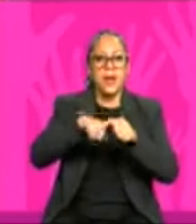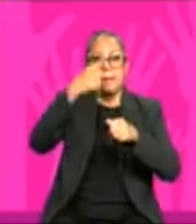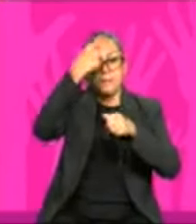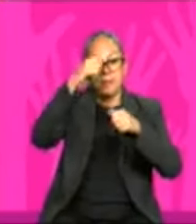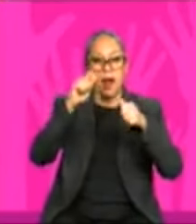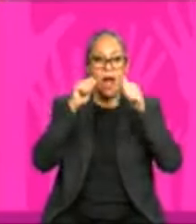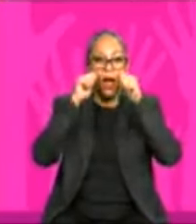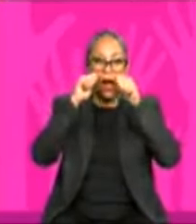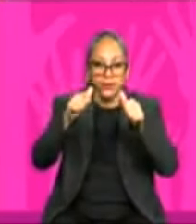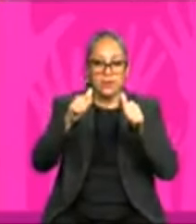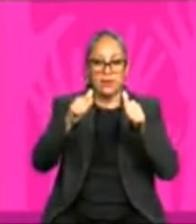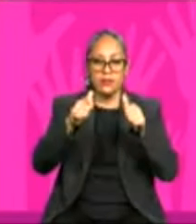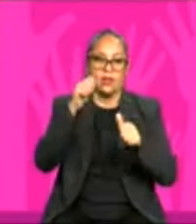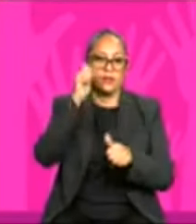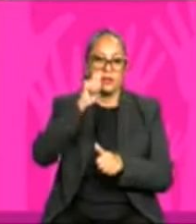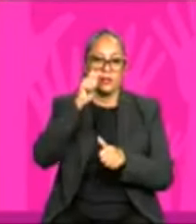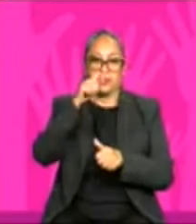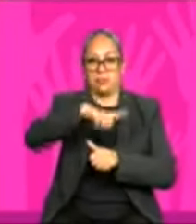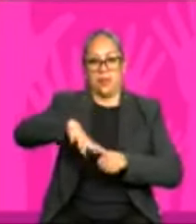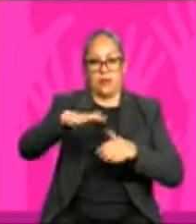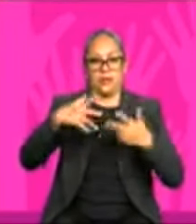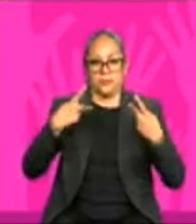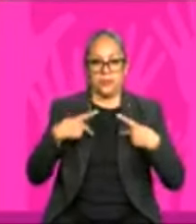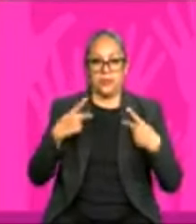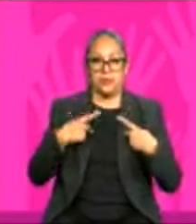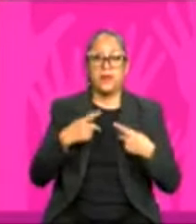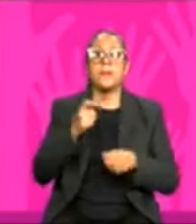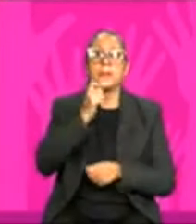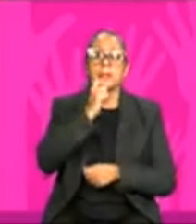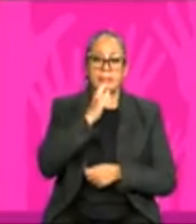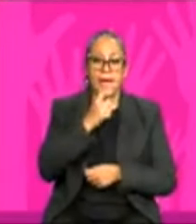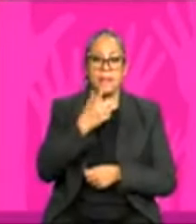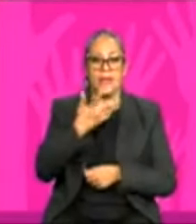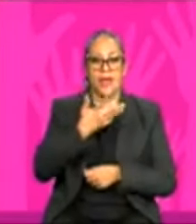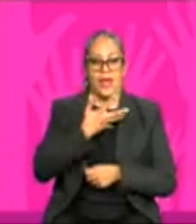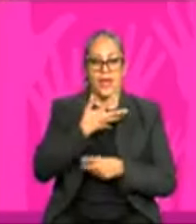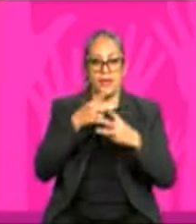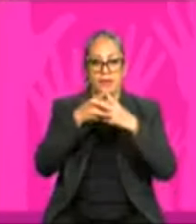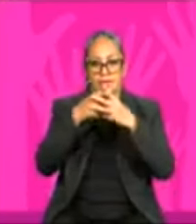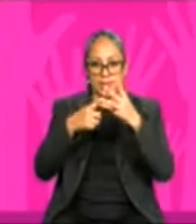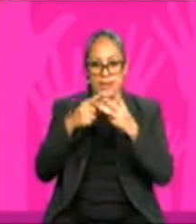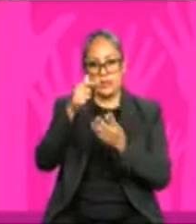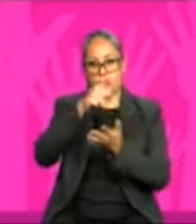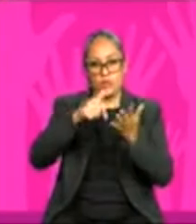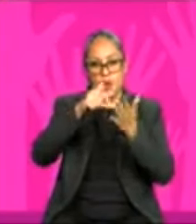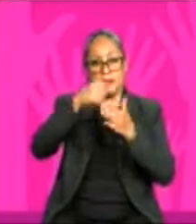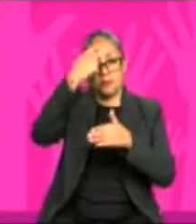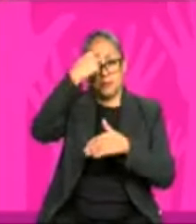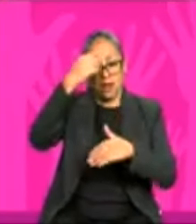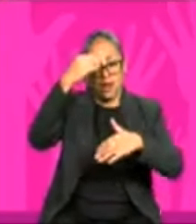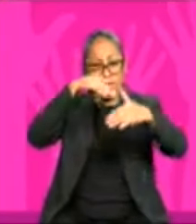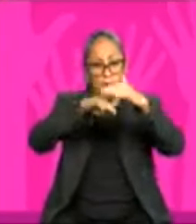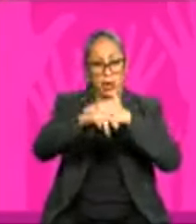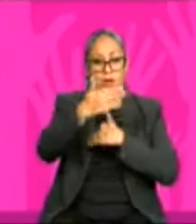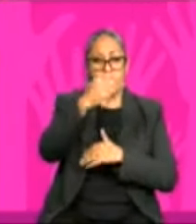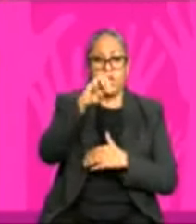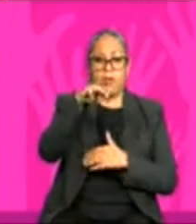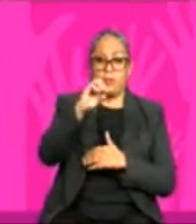atiendan oportunamente los pacientes. Contaremos con 3 centros de hemodiálisis gratuitos,